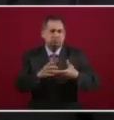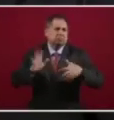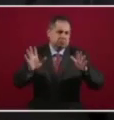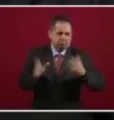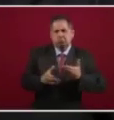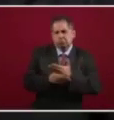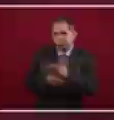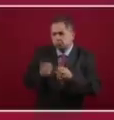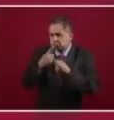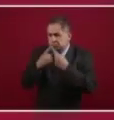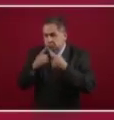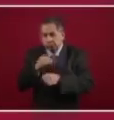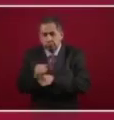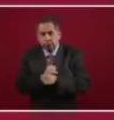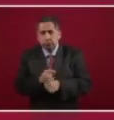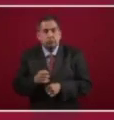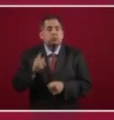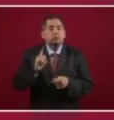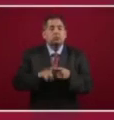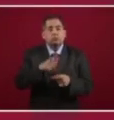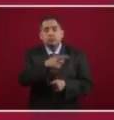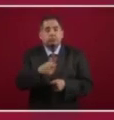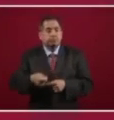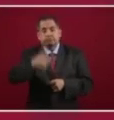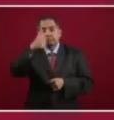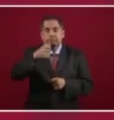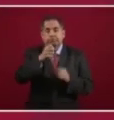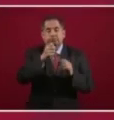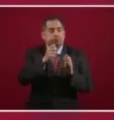desde luego, la solicitud expresa